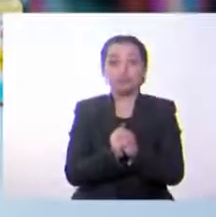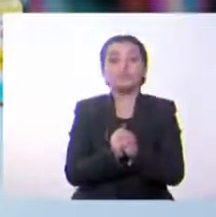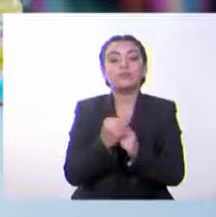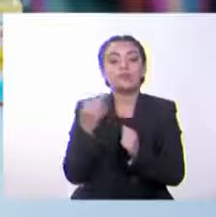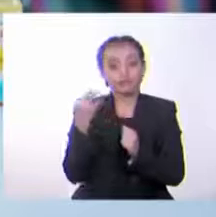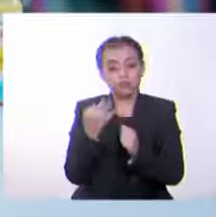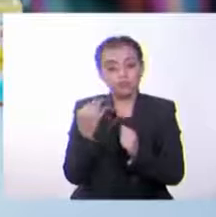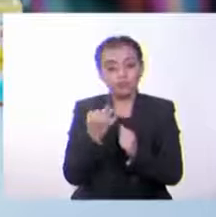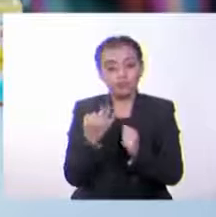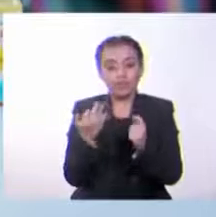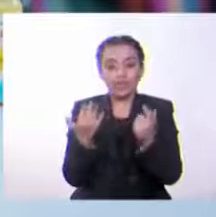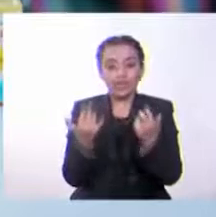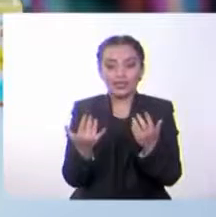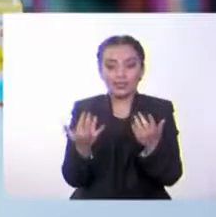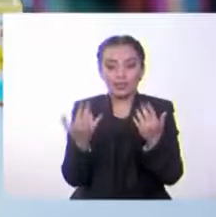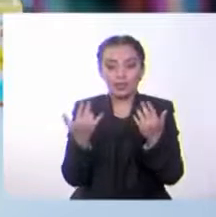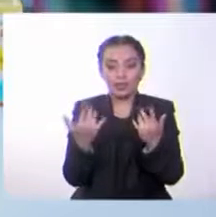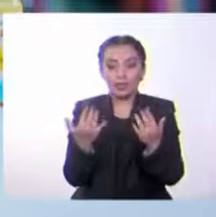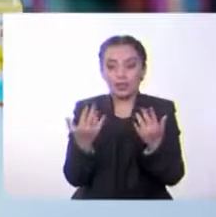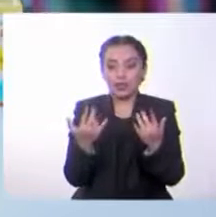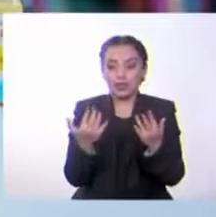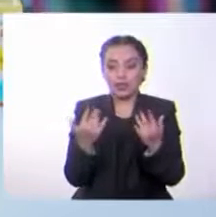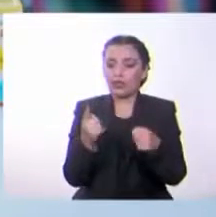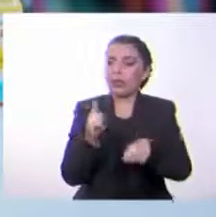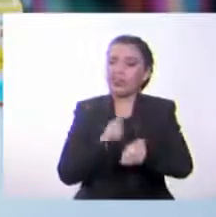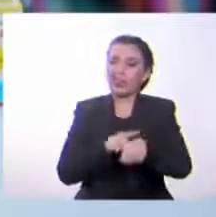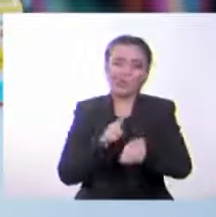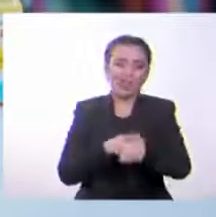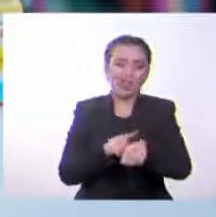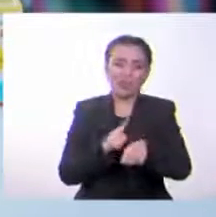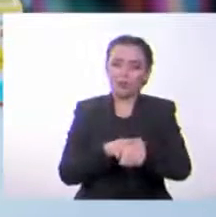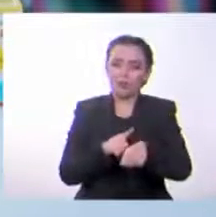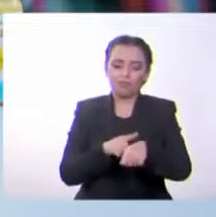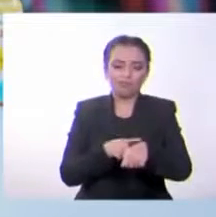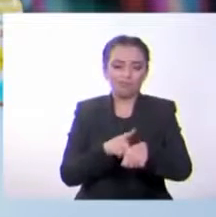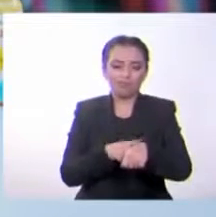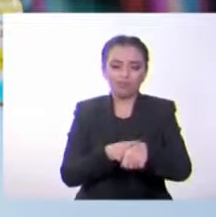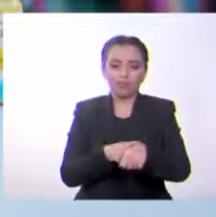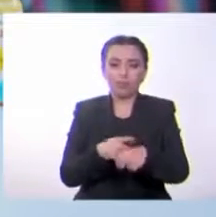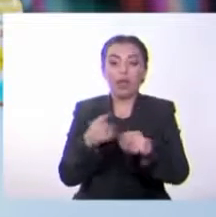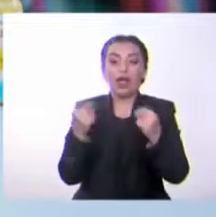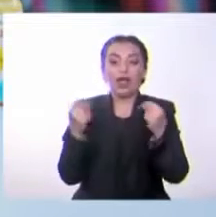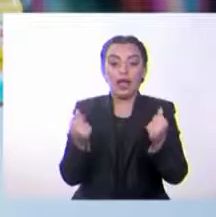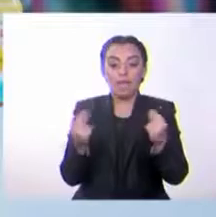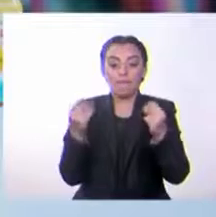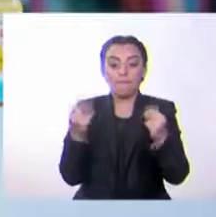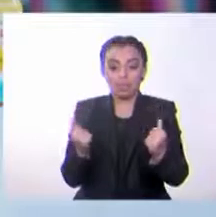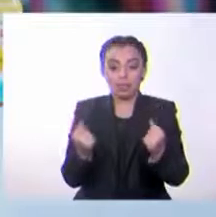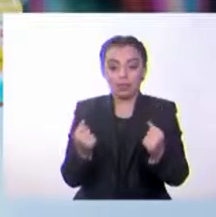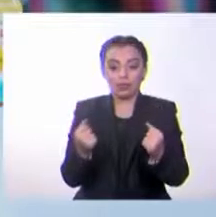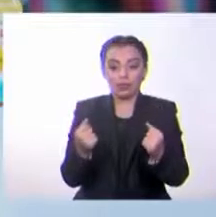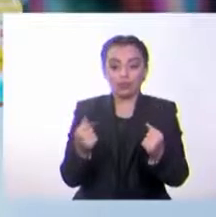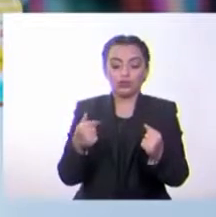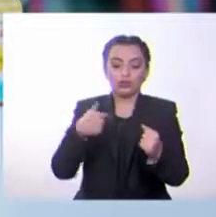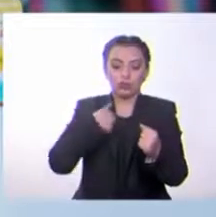Si esperamos que se diluya, nos va a tomar mucho tiempo, así que para acelerar el proceso, lo voy a